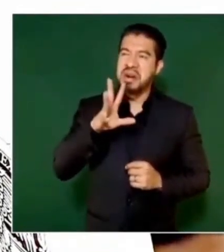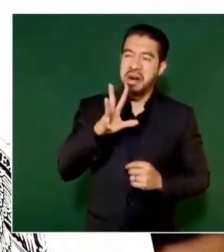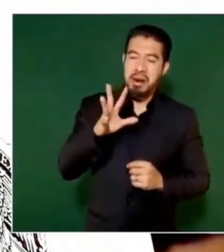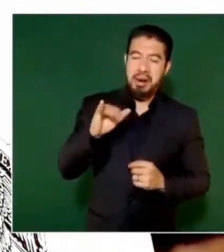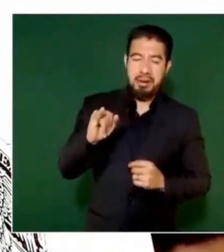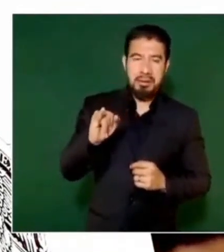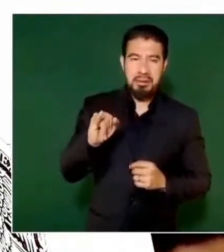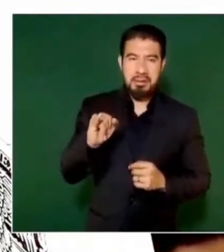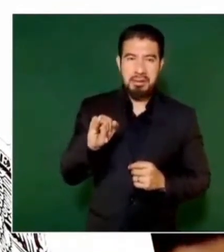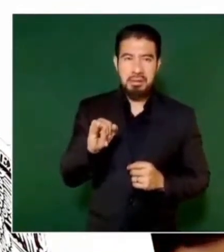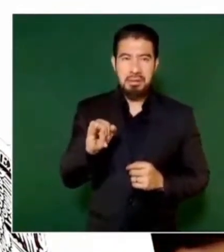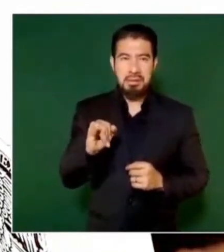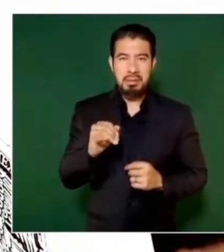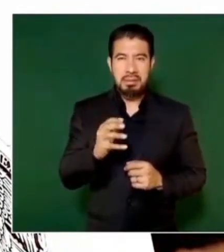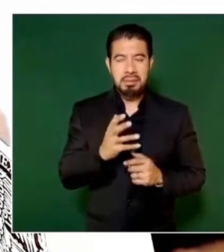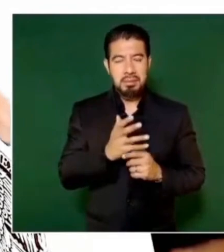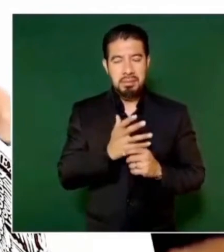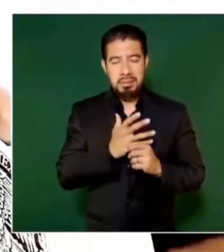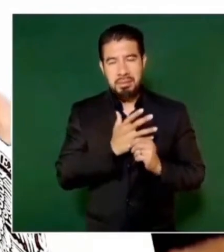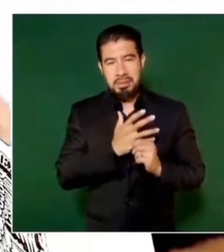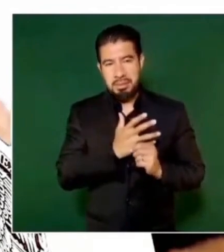muy mal,